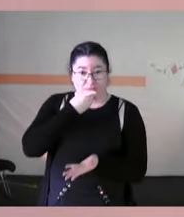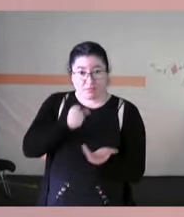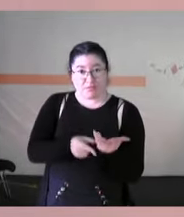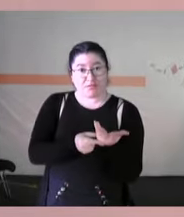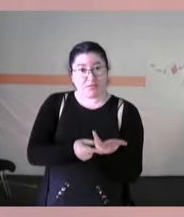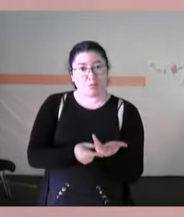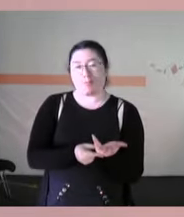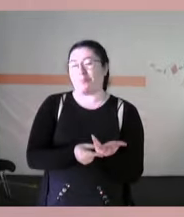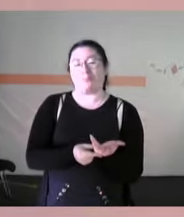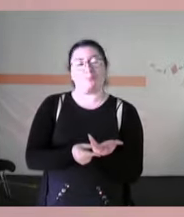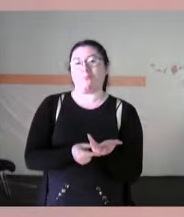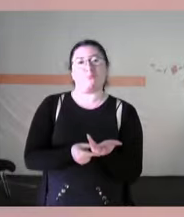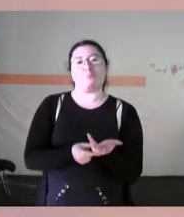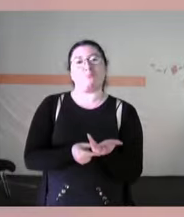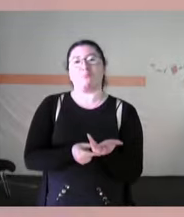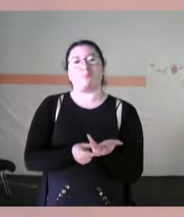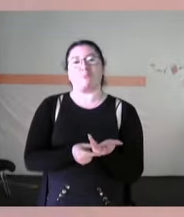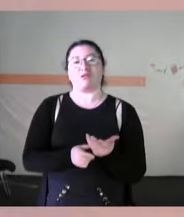Hablaban de su